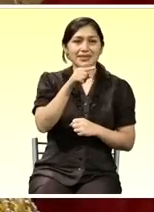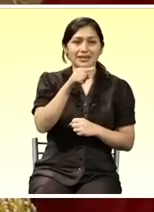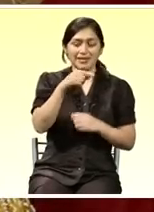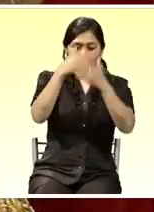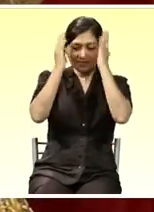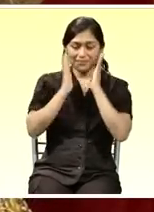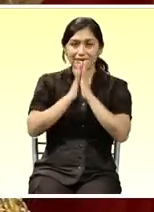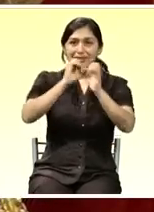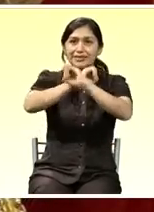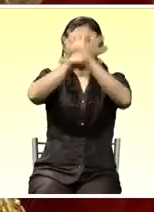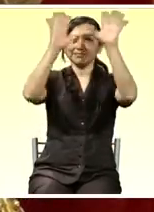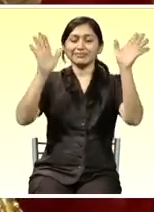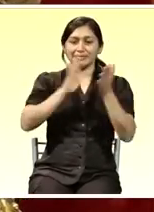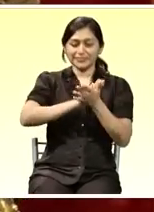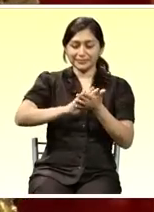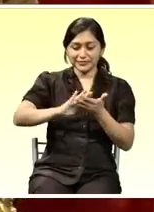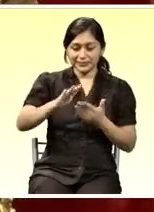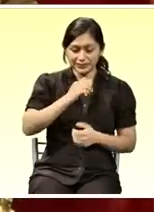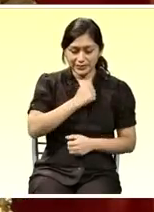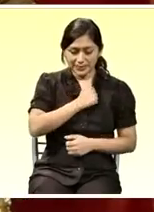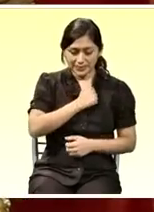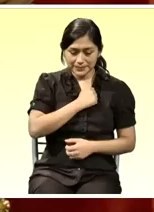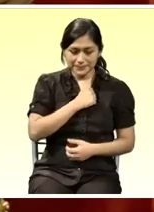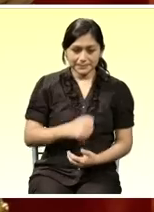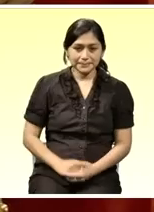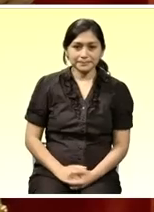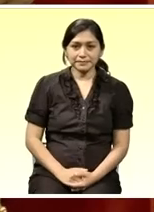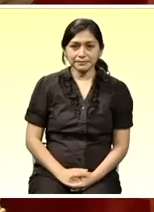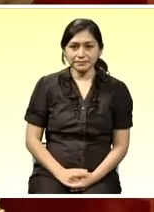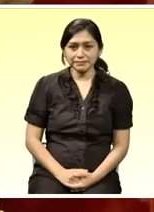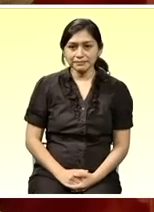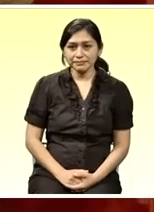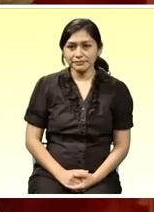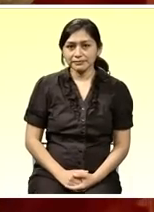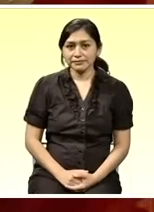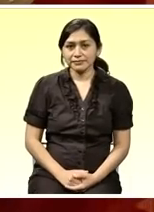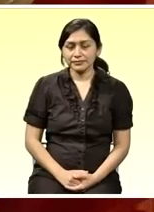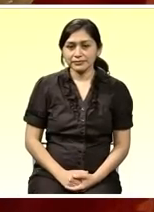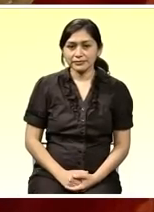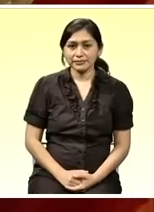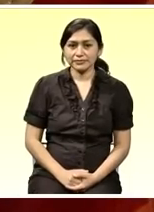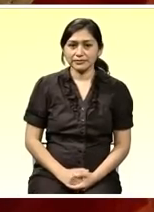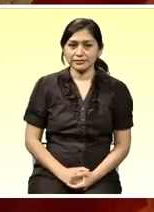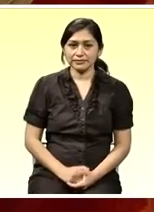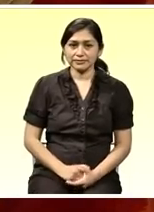Virgen del Milagro. Amén. Atributos de María.